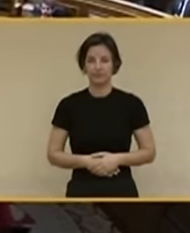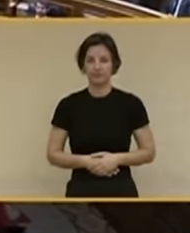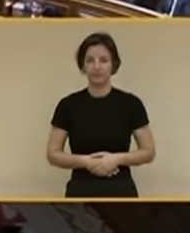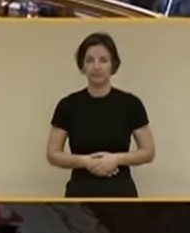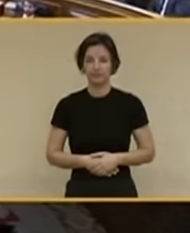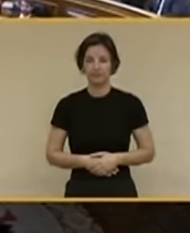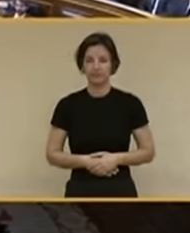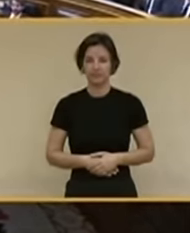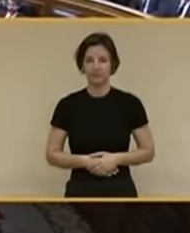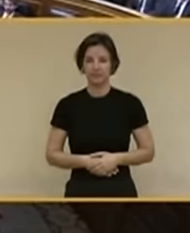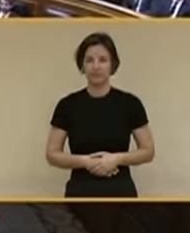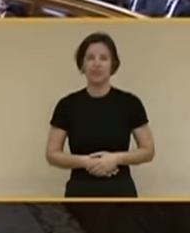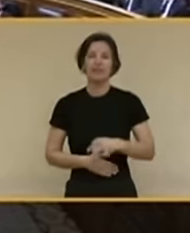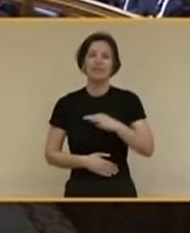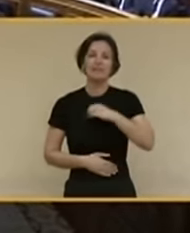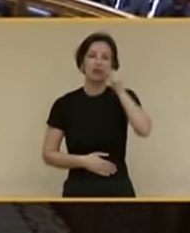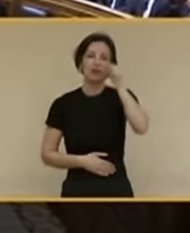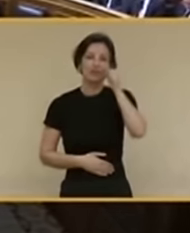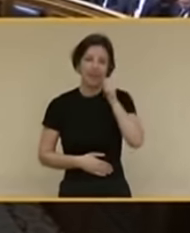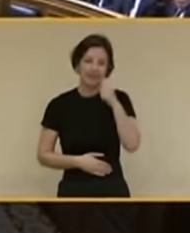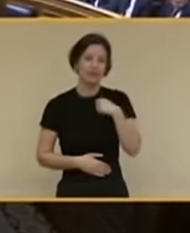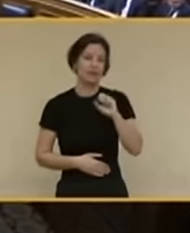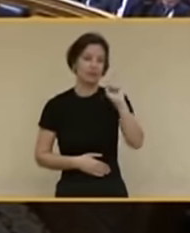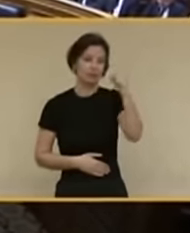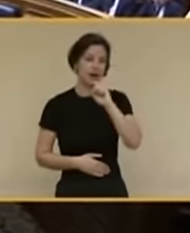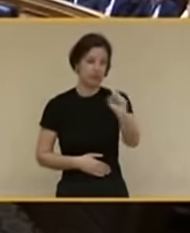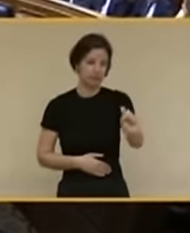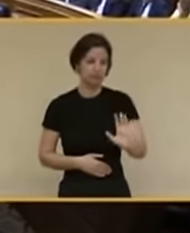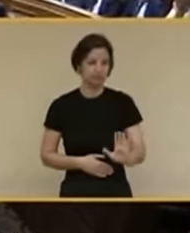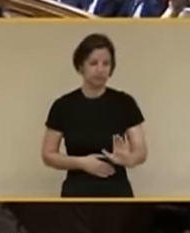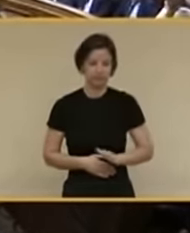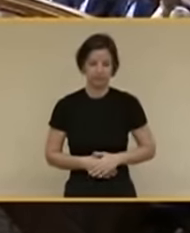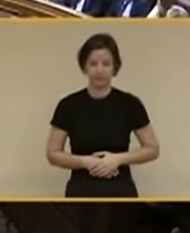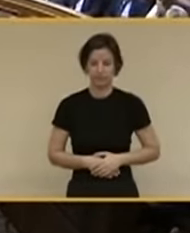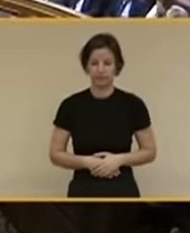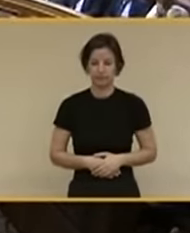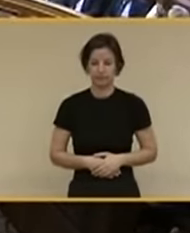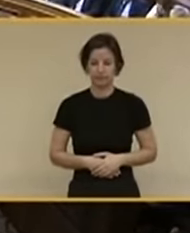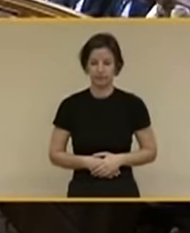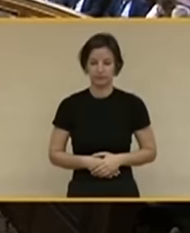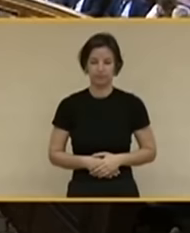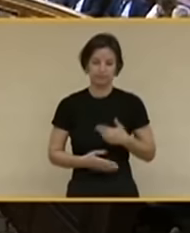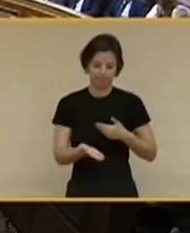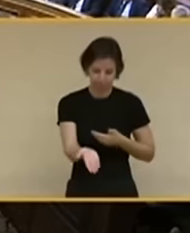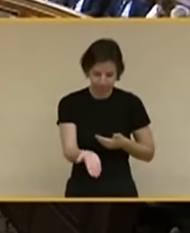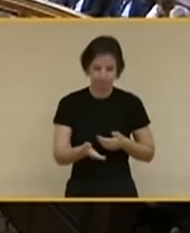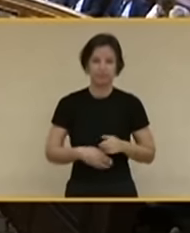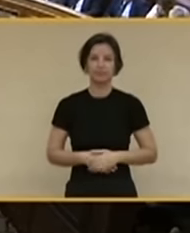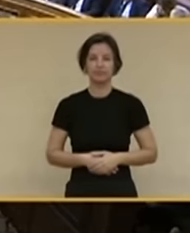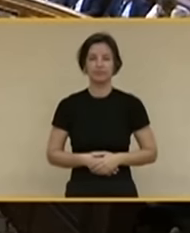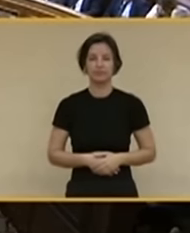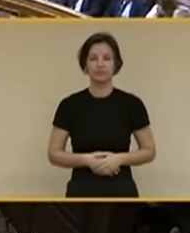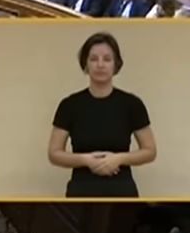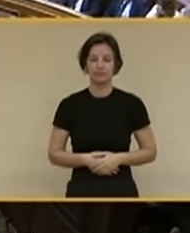palabra señor Sánchez le llamo al orde por primera vez tiene la